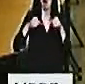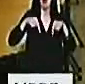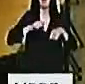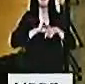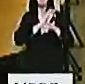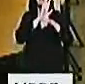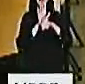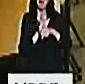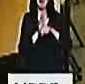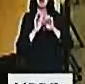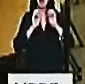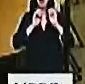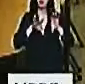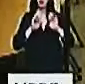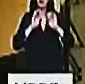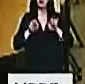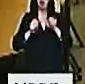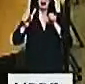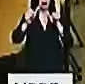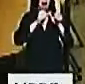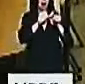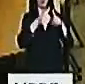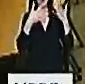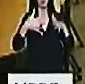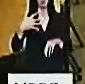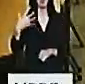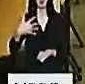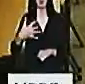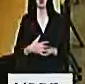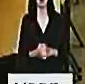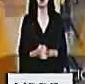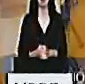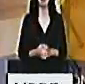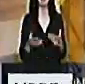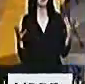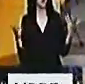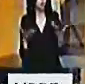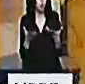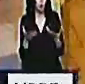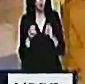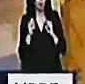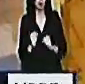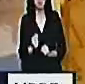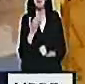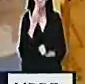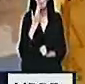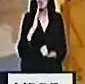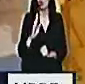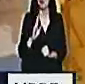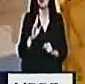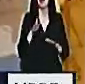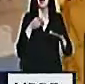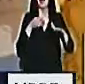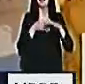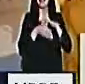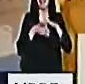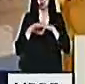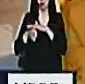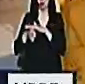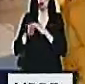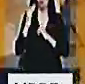la educación a distancia tomó una gran importancia. Pero, ¿cómo podemos mejorar el acceso que tienen